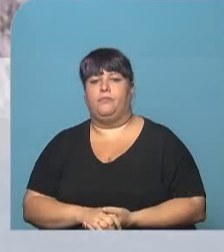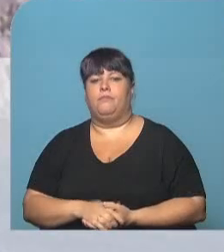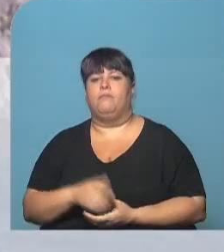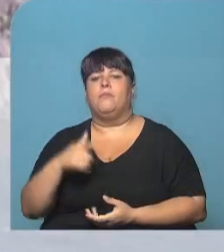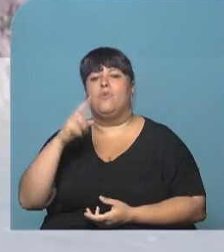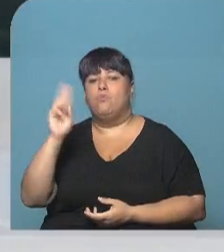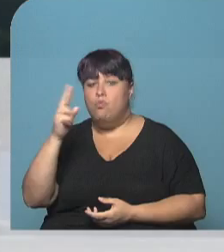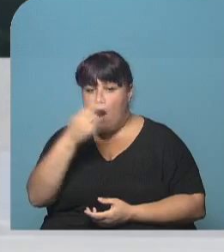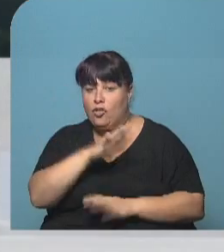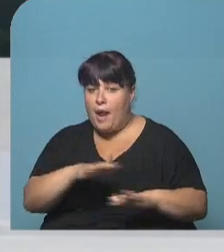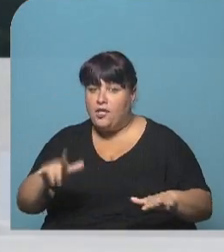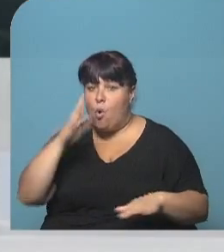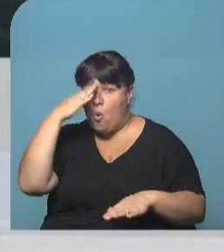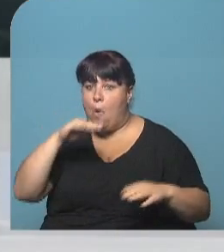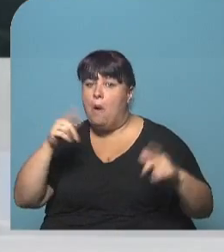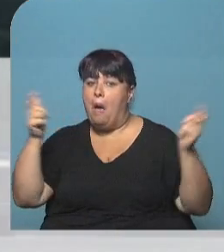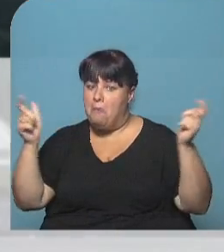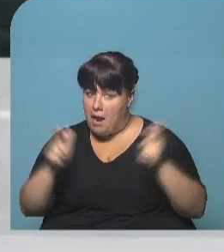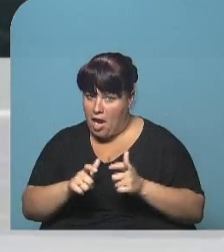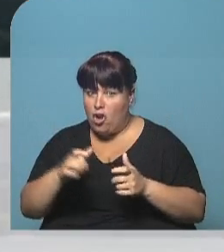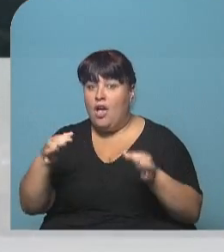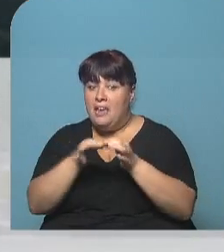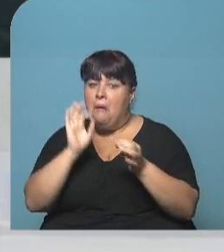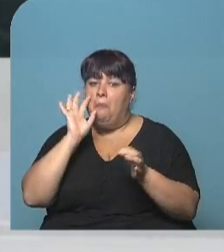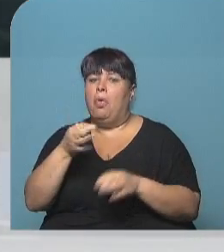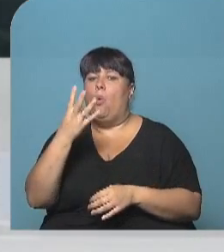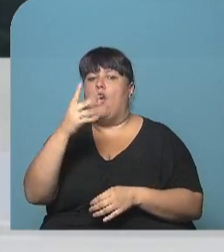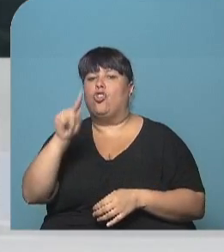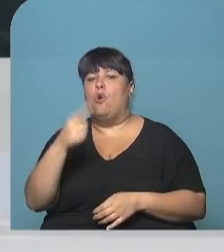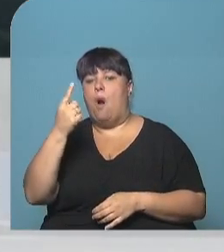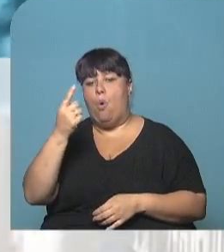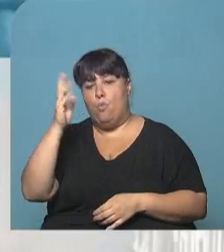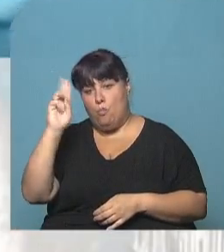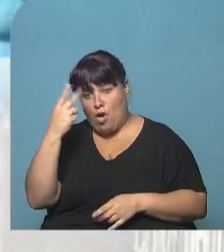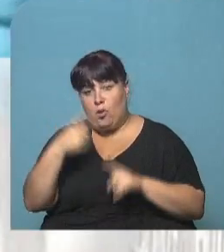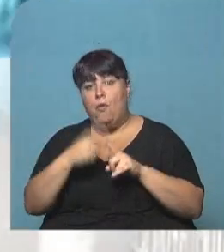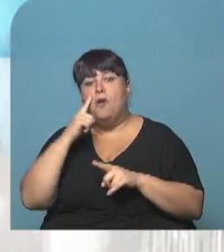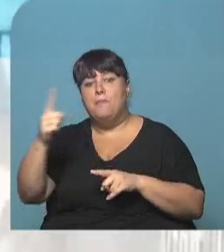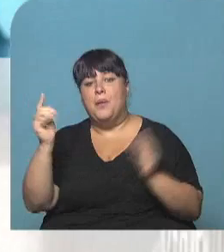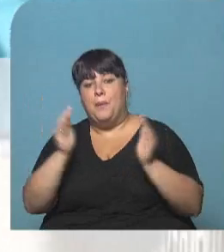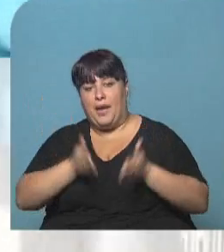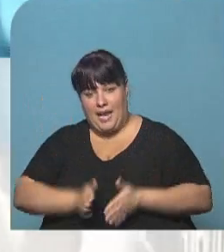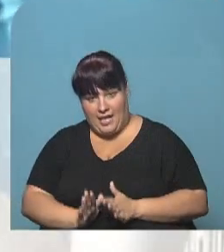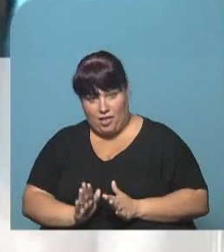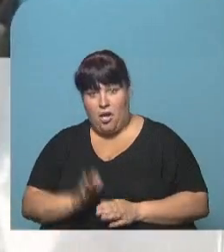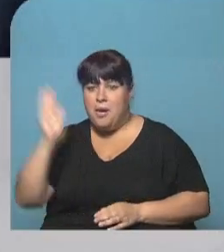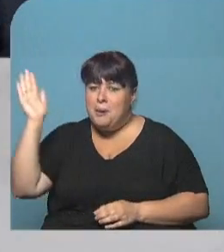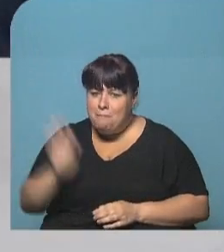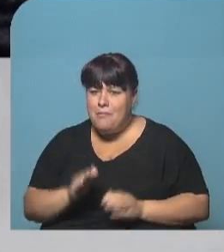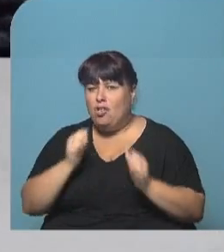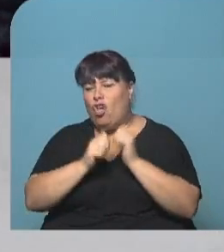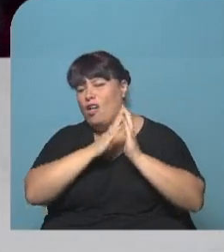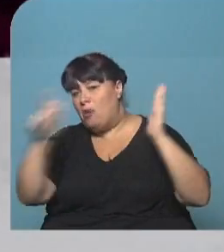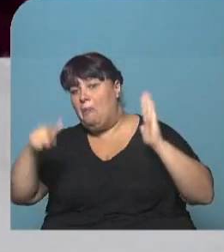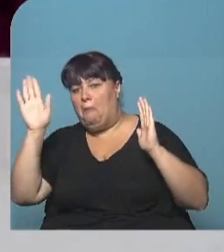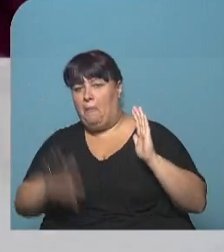Decrece la mortalidad infantil en Cuba. La isla registró una tasa de 4 muertes por cada 1000 bebés nacidos, la más baja en